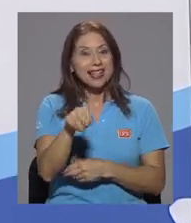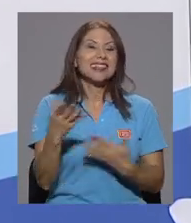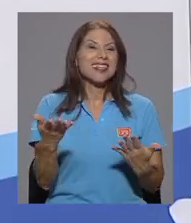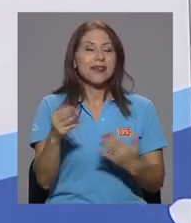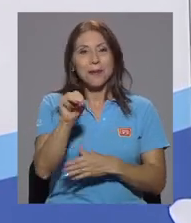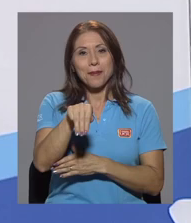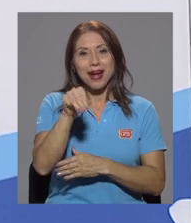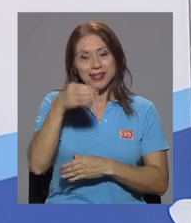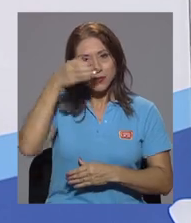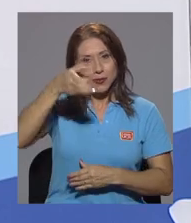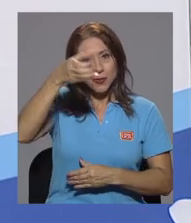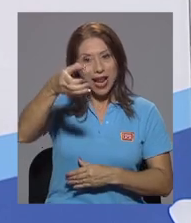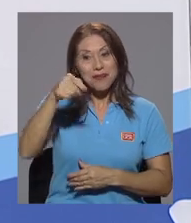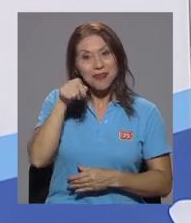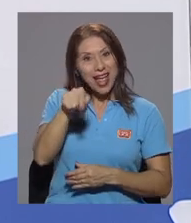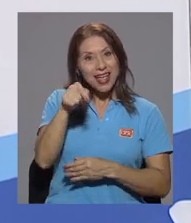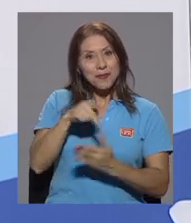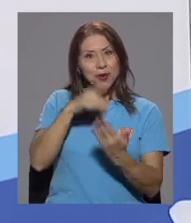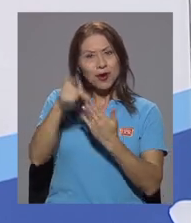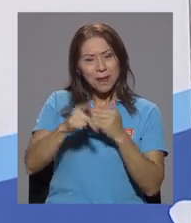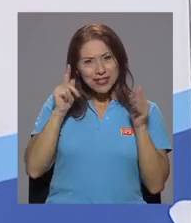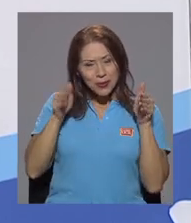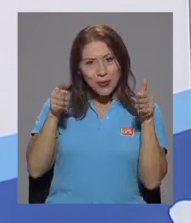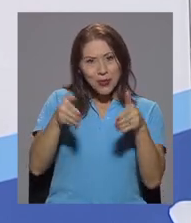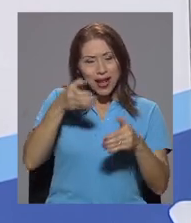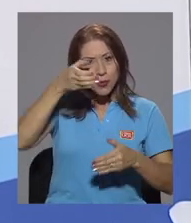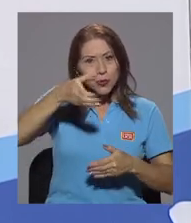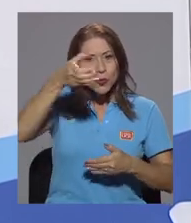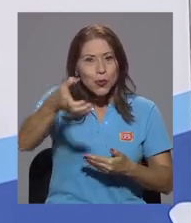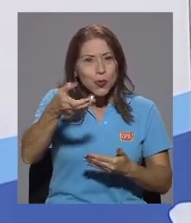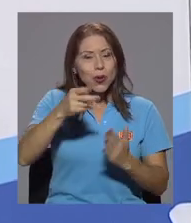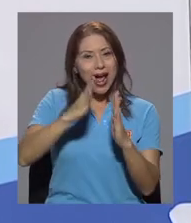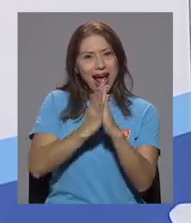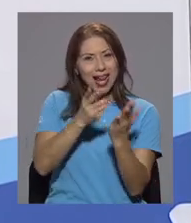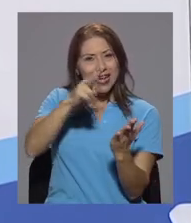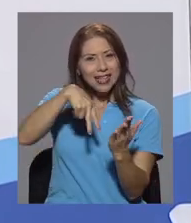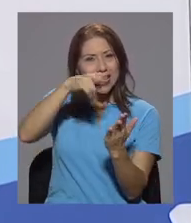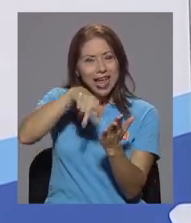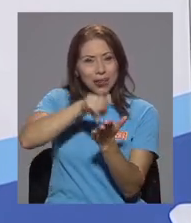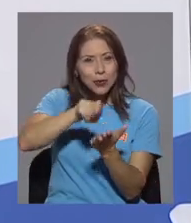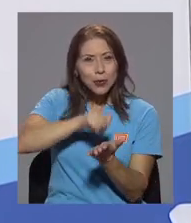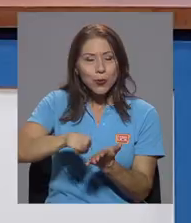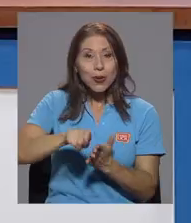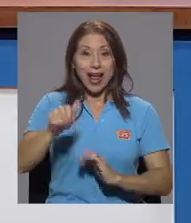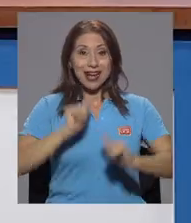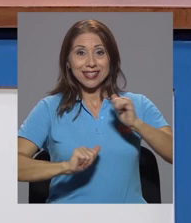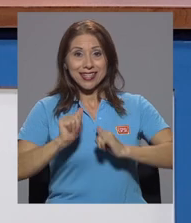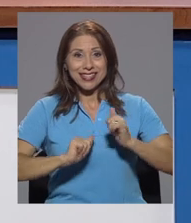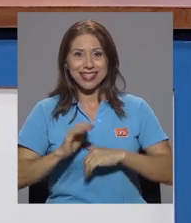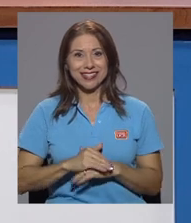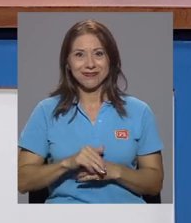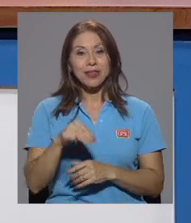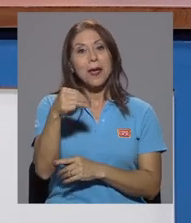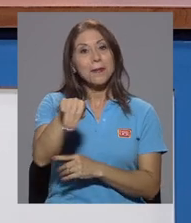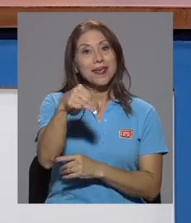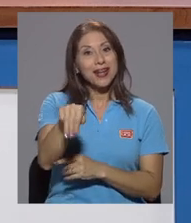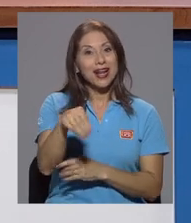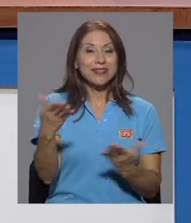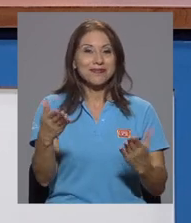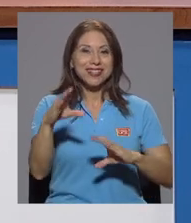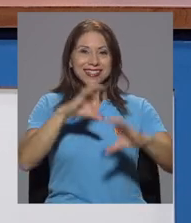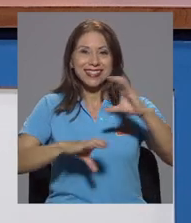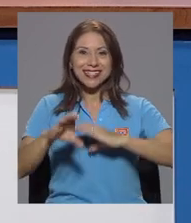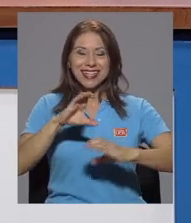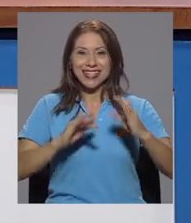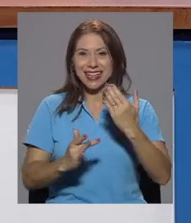entonces ahí están los programas que están dedicados sobre todo a la cultura a la literatura a las artes escénicas el día miércoles ciencia y tecnología y